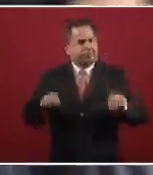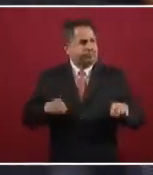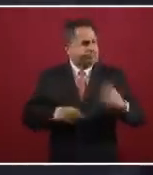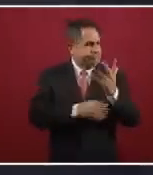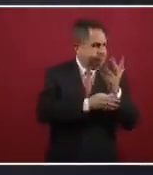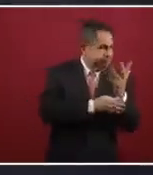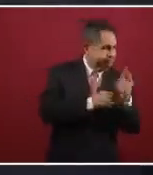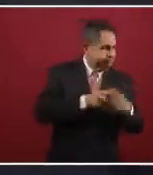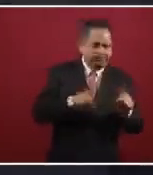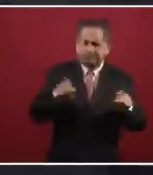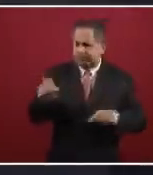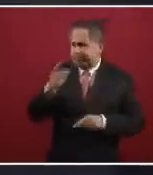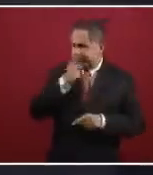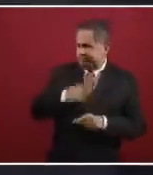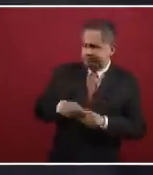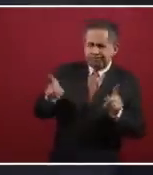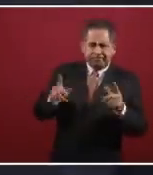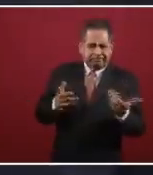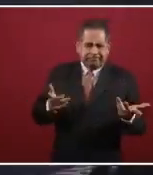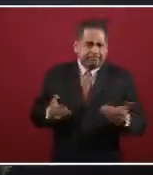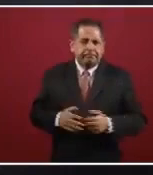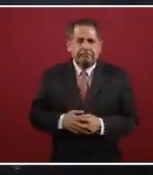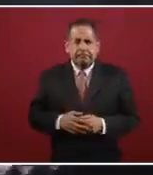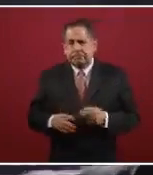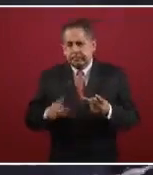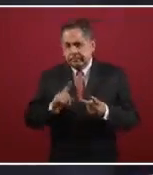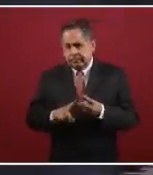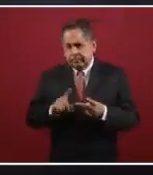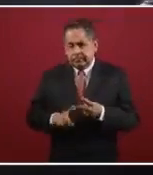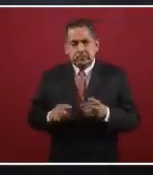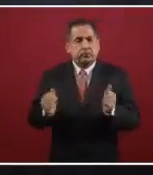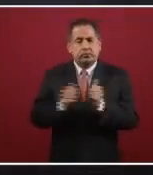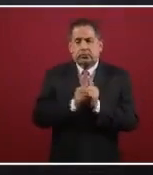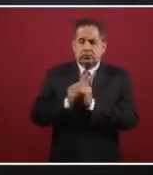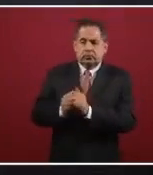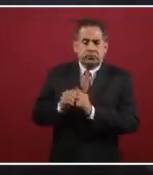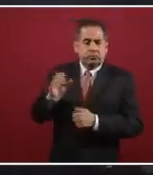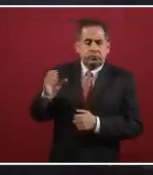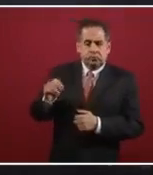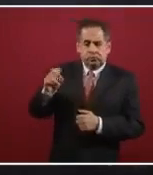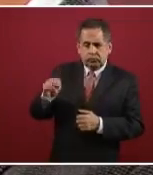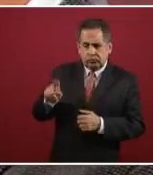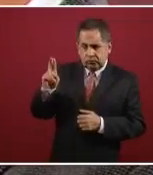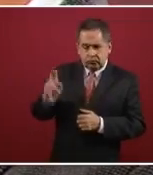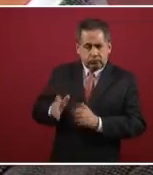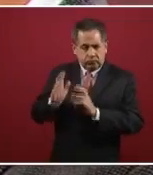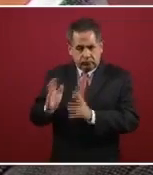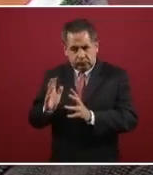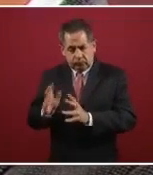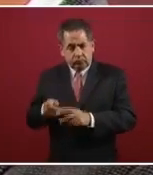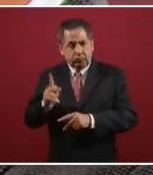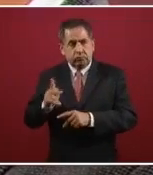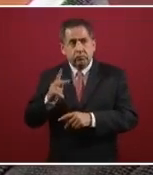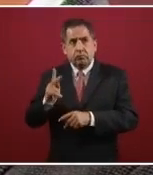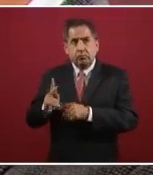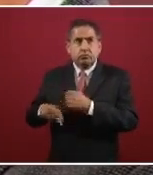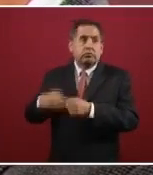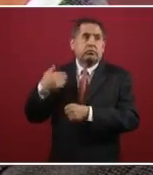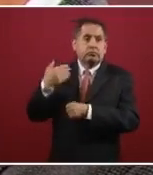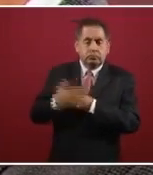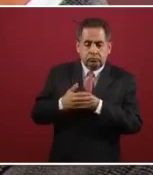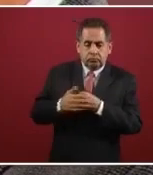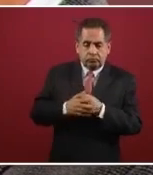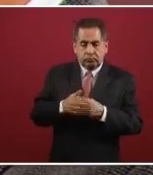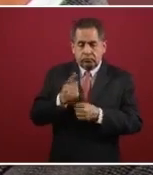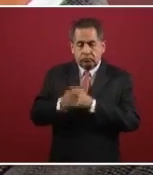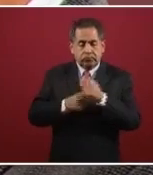otro? Y la segunda, nos comenta que la colaboración con la ONU ya es un hecho. Sin embargo, sería hasta el segundo semestre del próximo